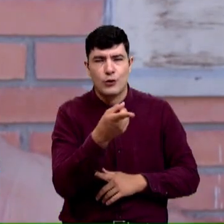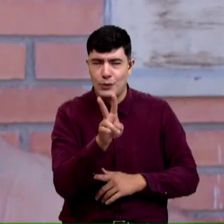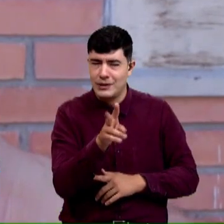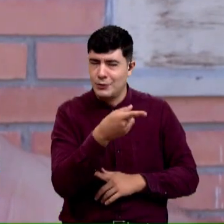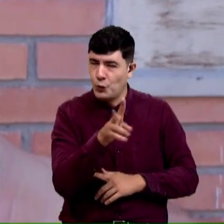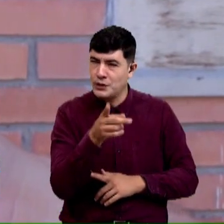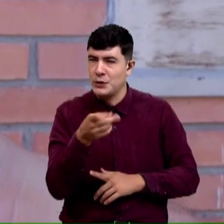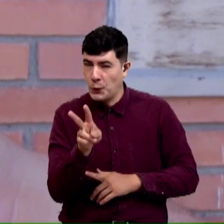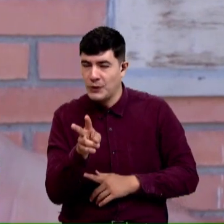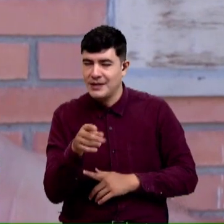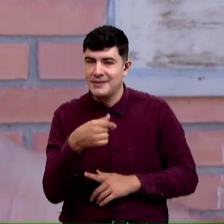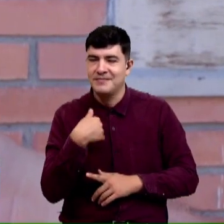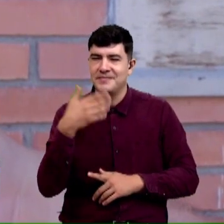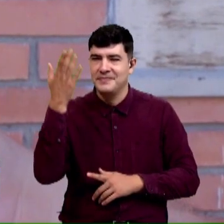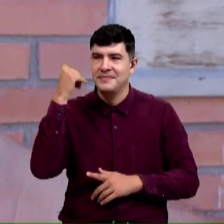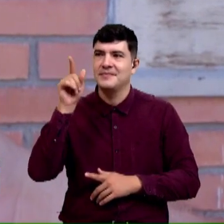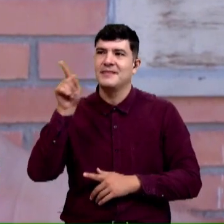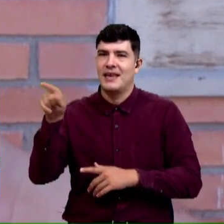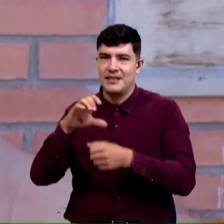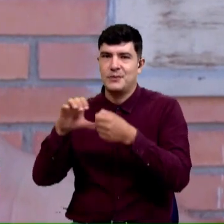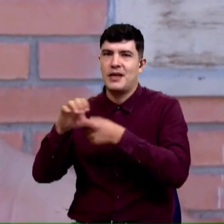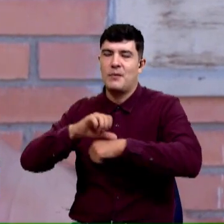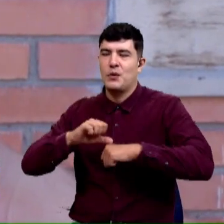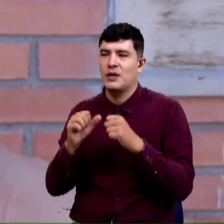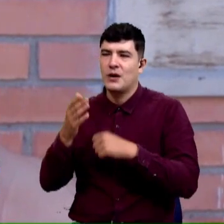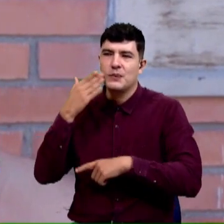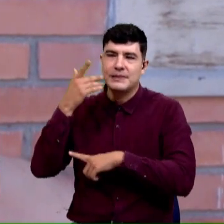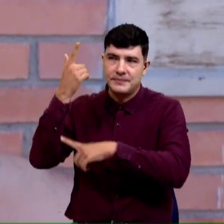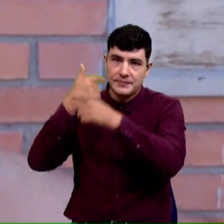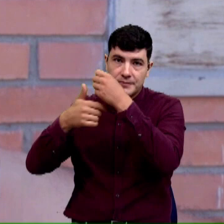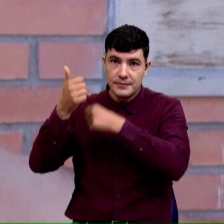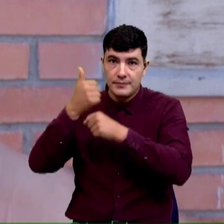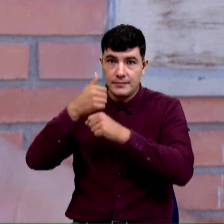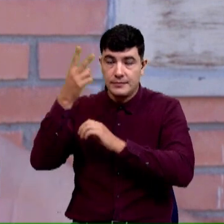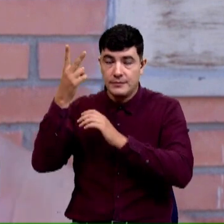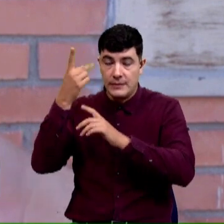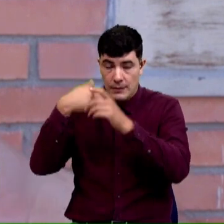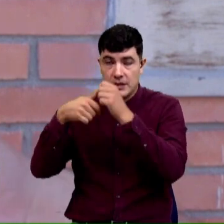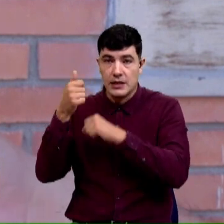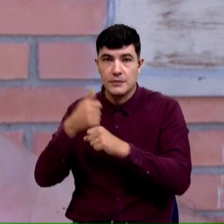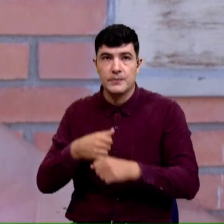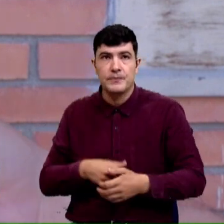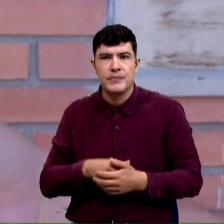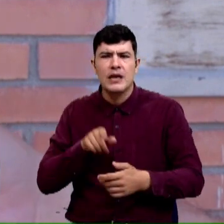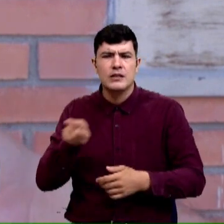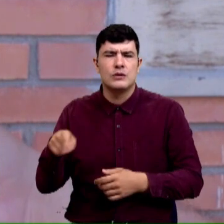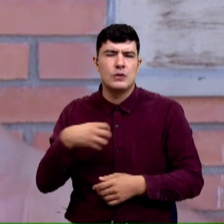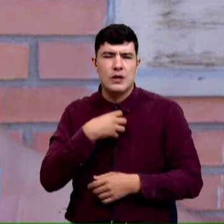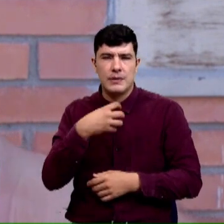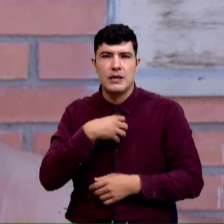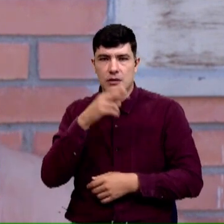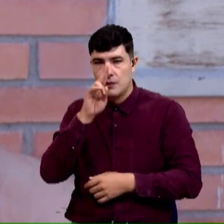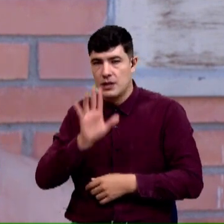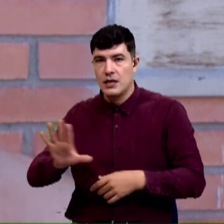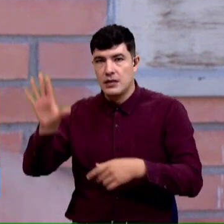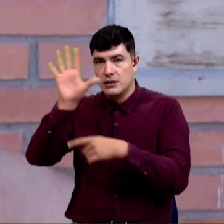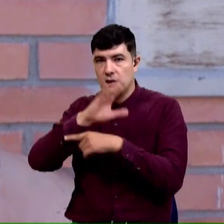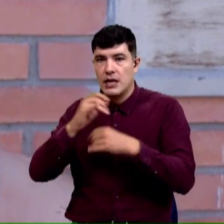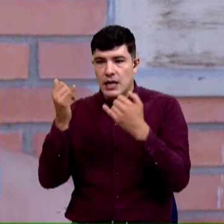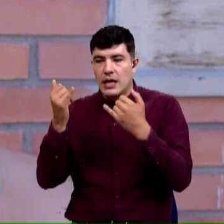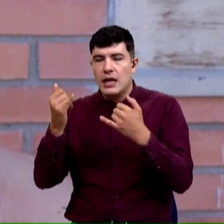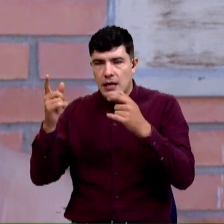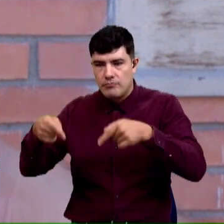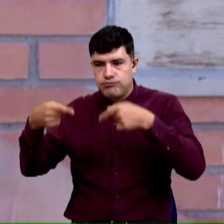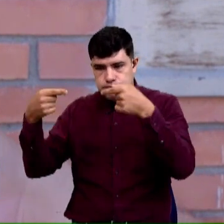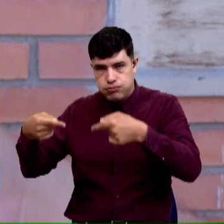12, la corrí en Bogotá, fue el año pasado en Campeonato Nacional de Interclubes y Municipios,